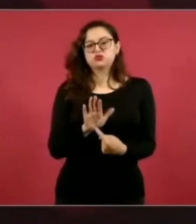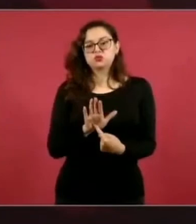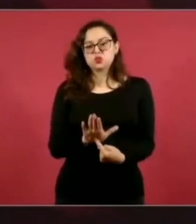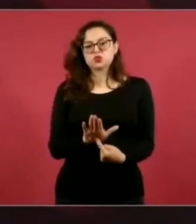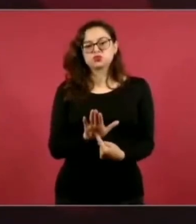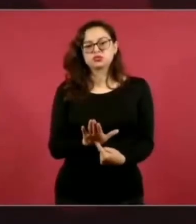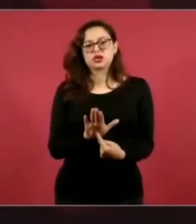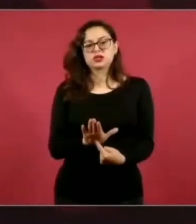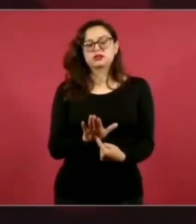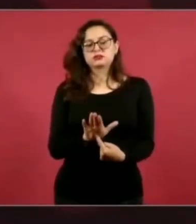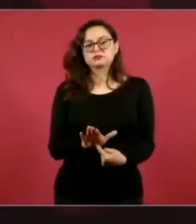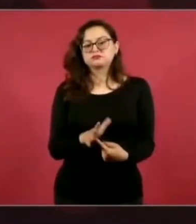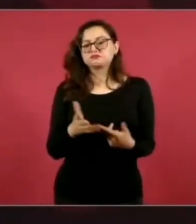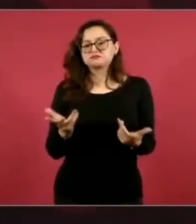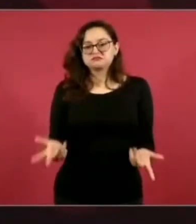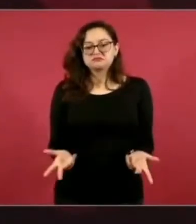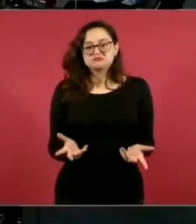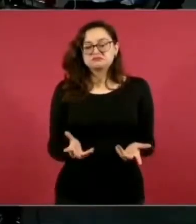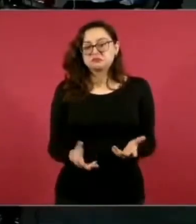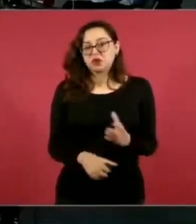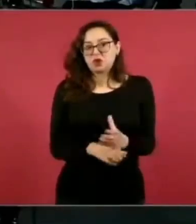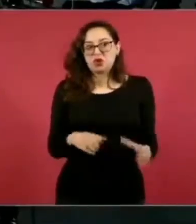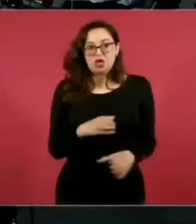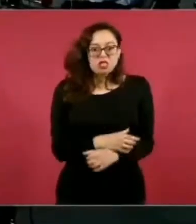y no se pueden ocultar las cosas.